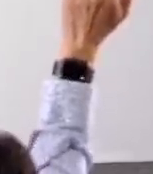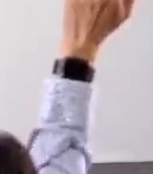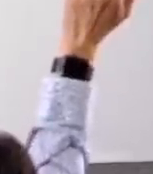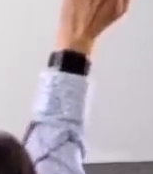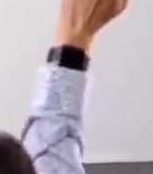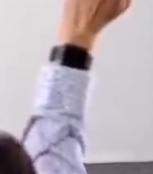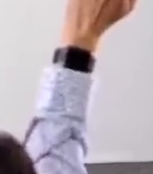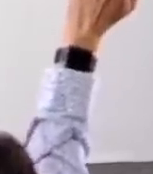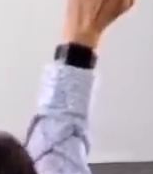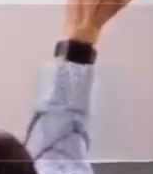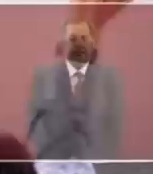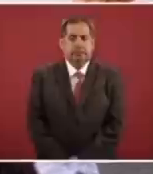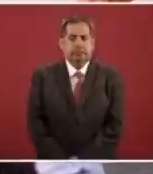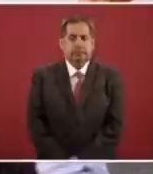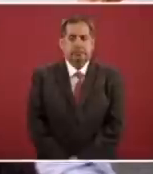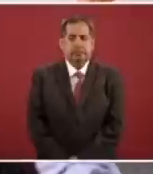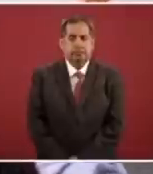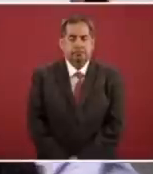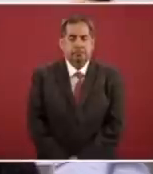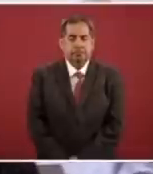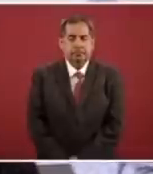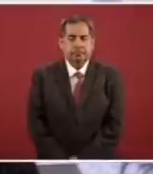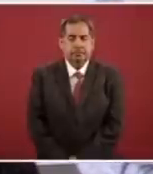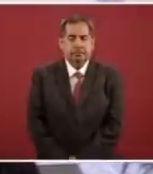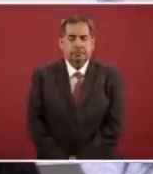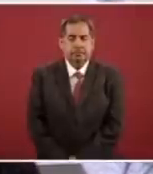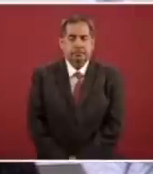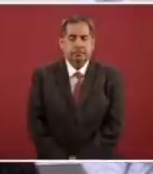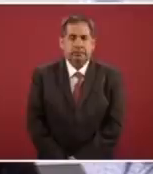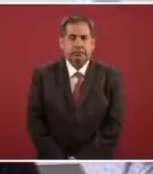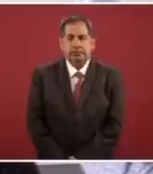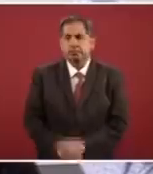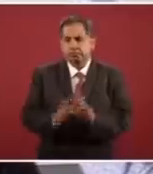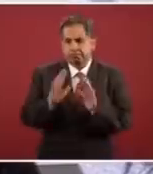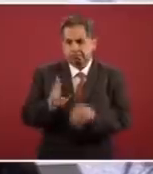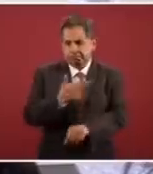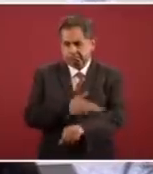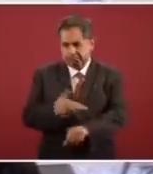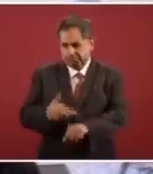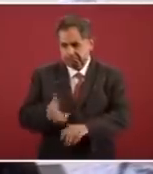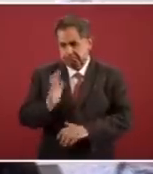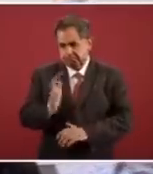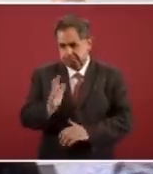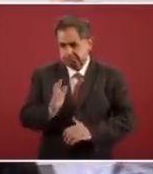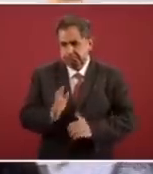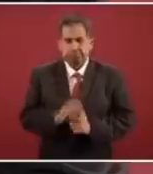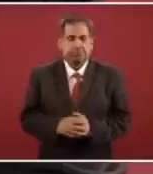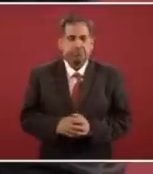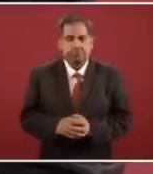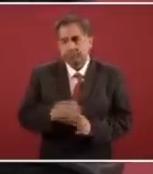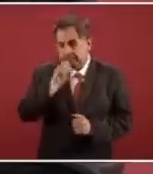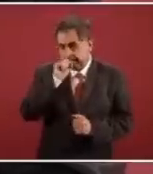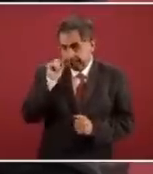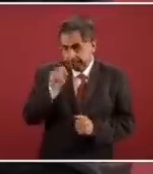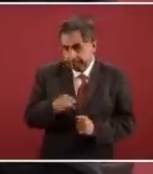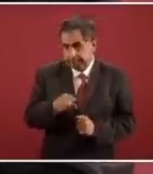se va a dar a conocer esto. Ya se está trabajando Y